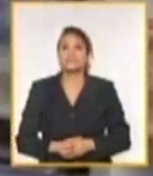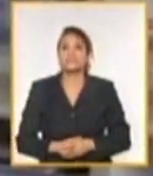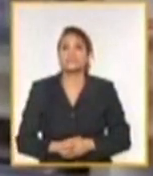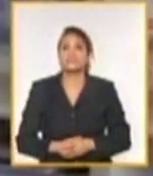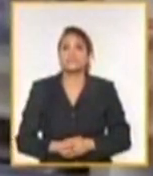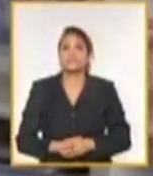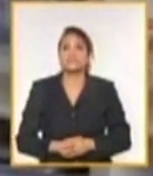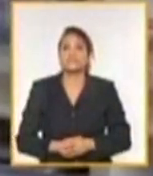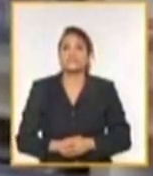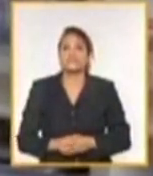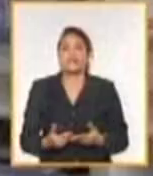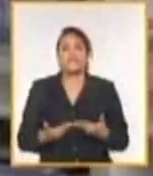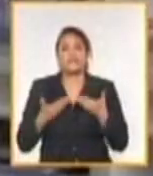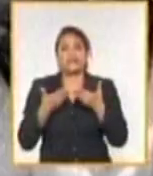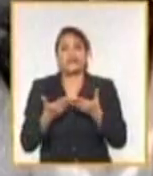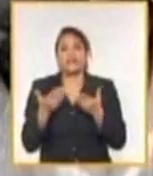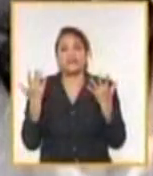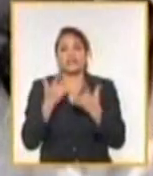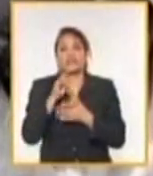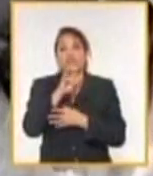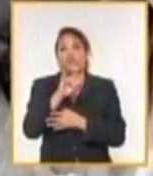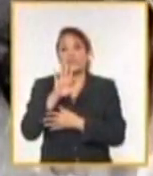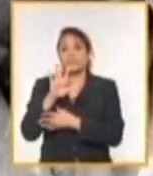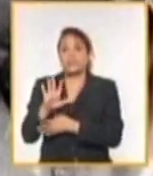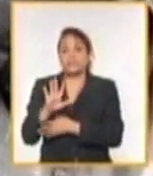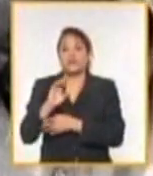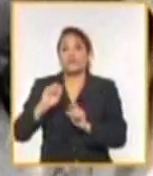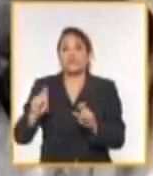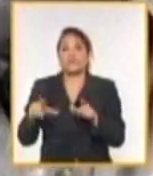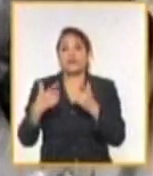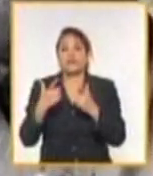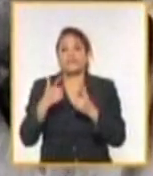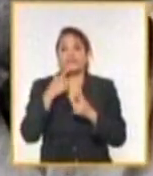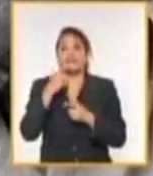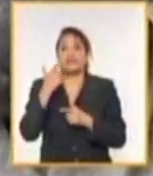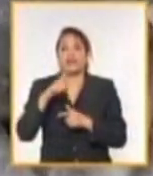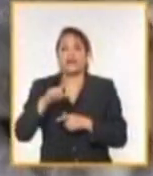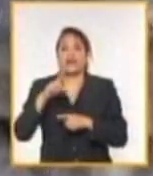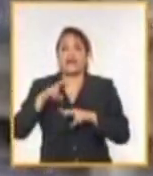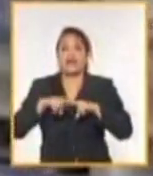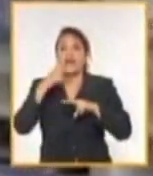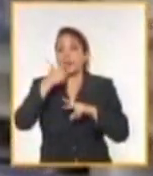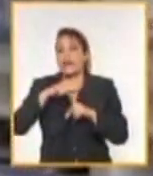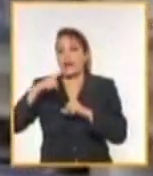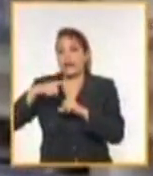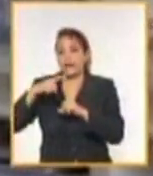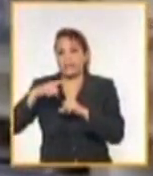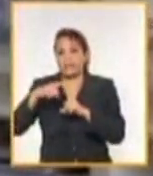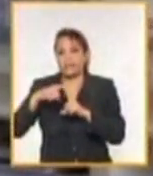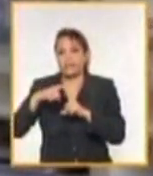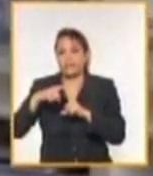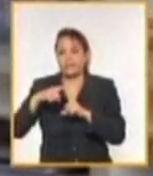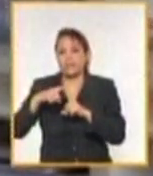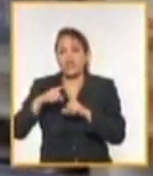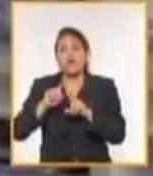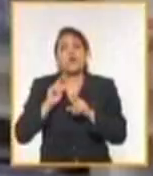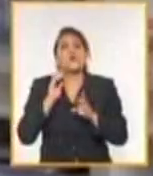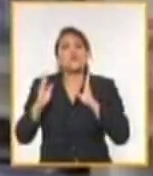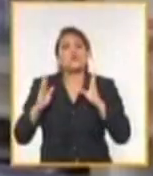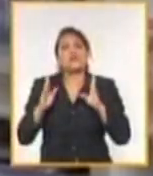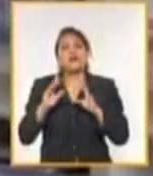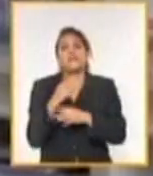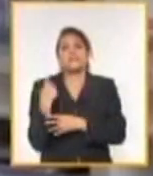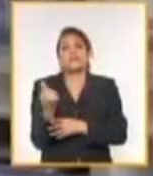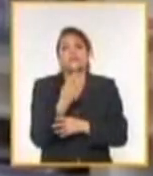al 95 aniversario de Armando Hart Dávalos. Una jornada de todos, porque Armando